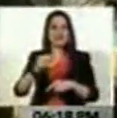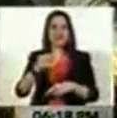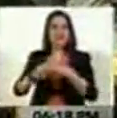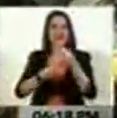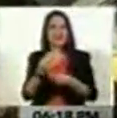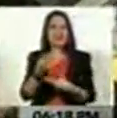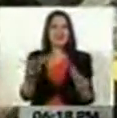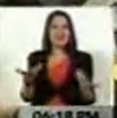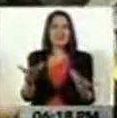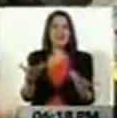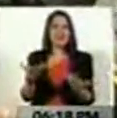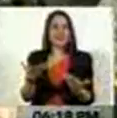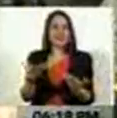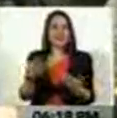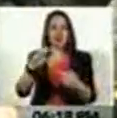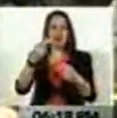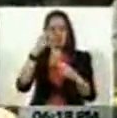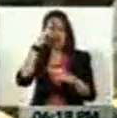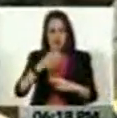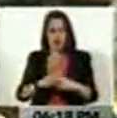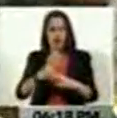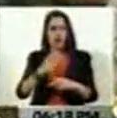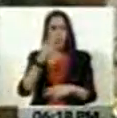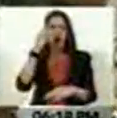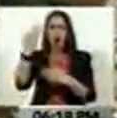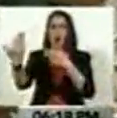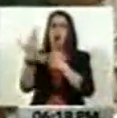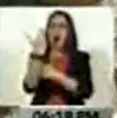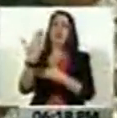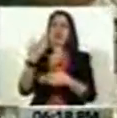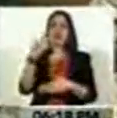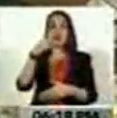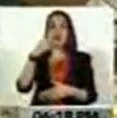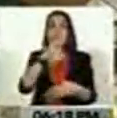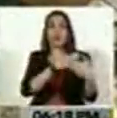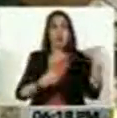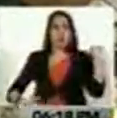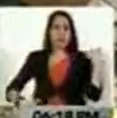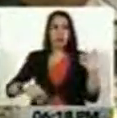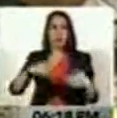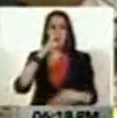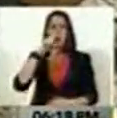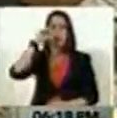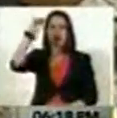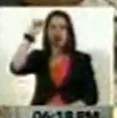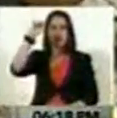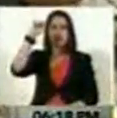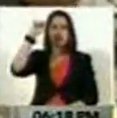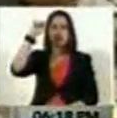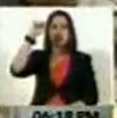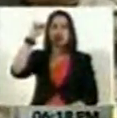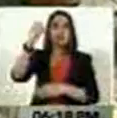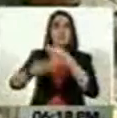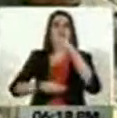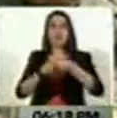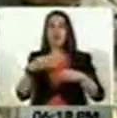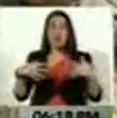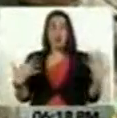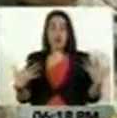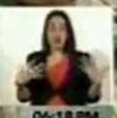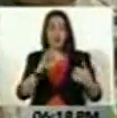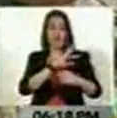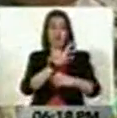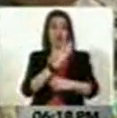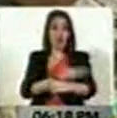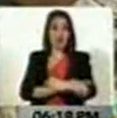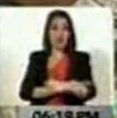bueno, vamos a darle cumplimiento a una orden emanada por nuestro comandante en jefe, Nicolás Maduro Moro, precisamente de